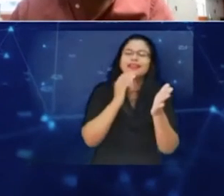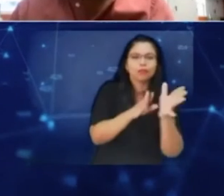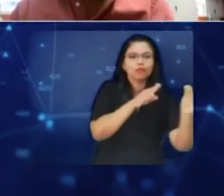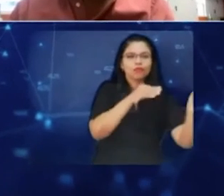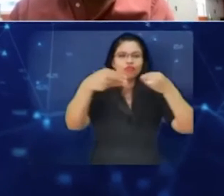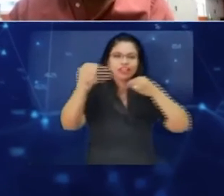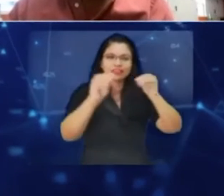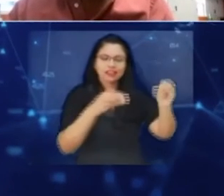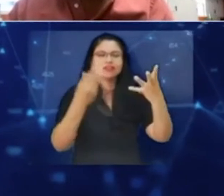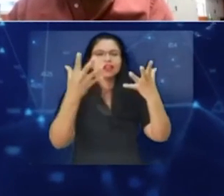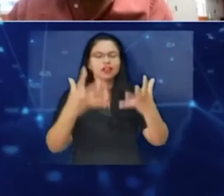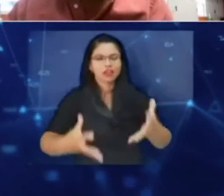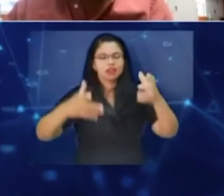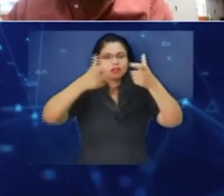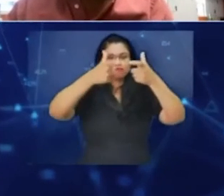cobertura,